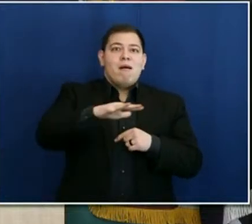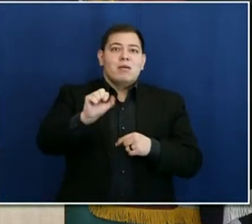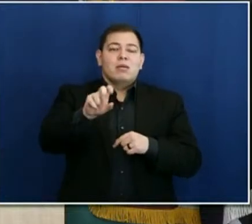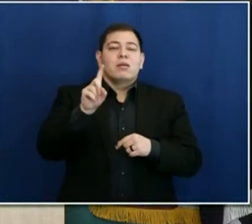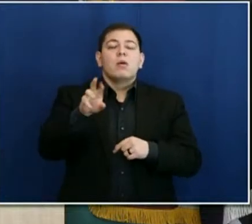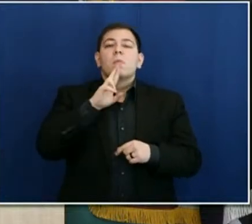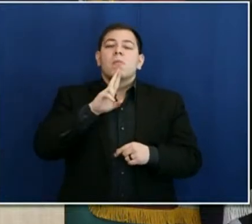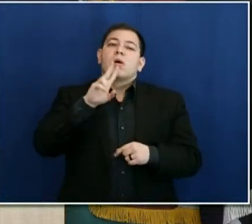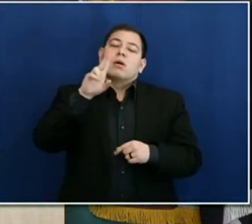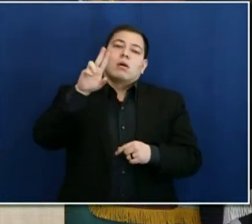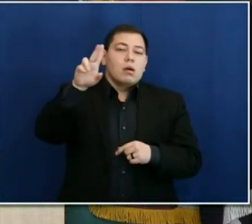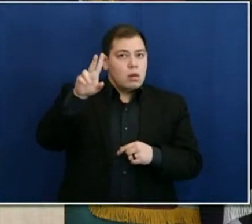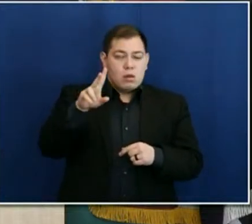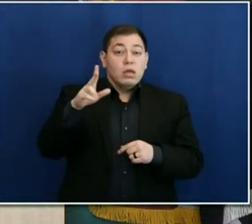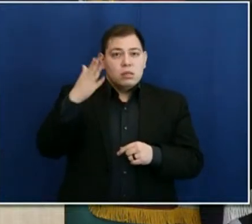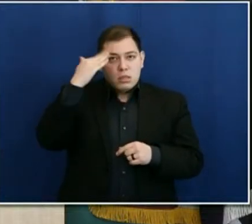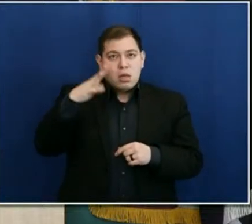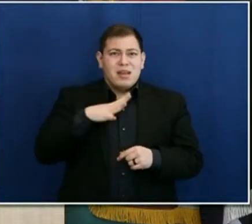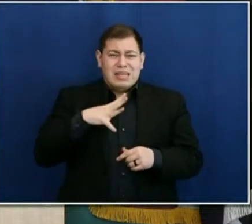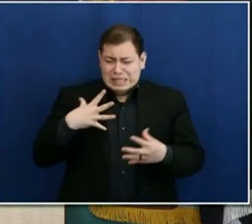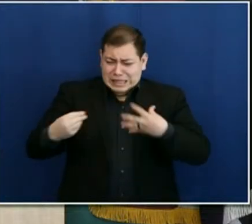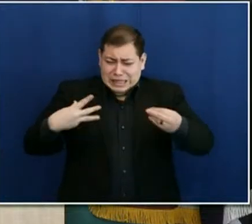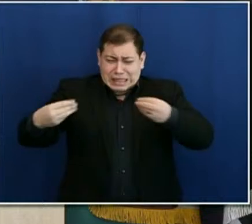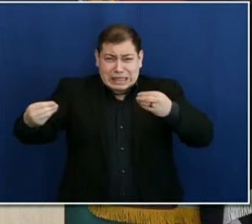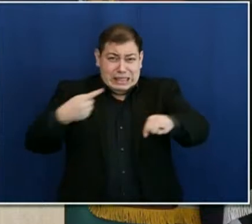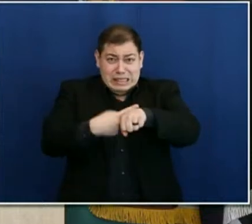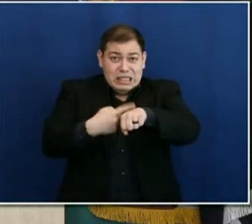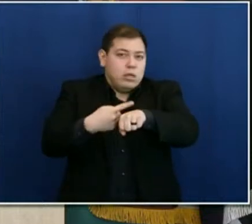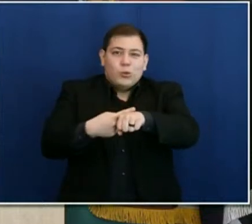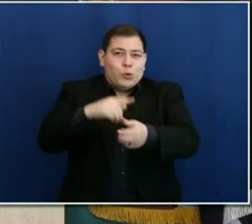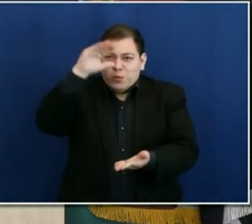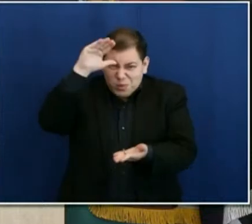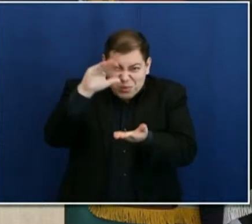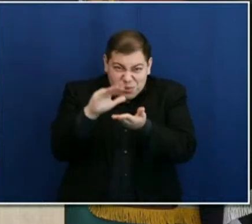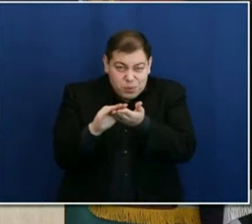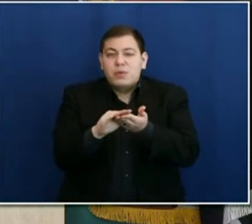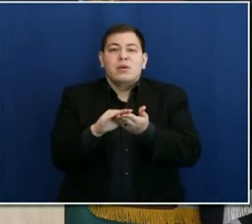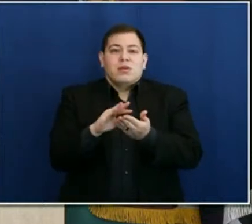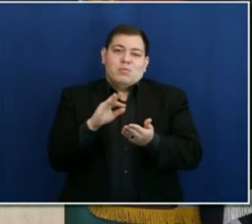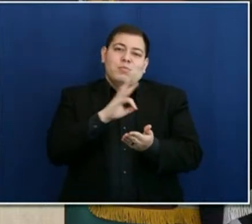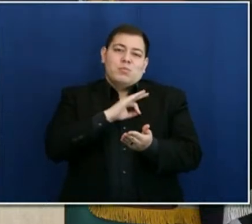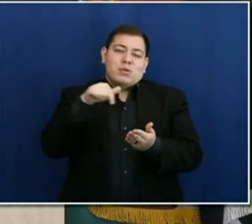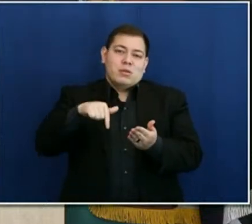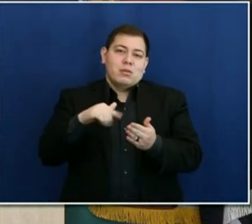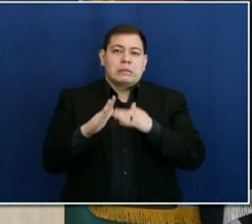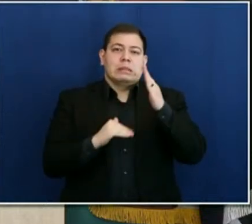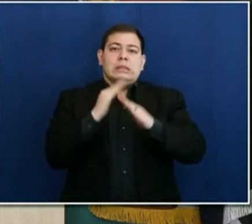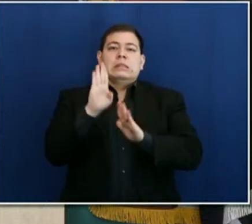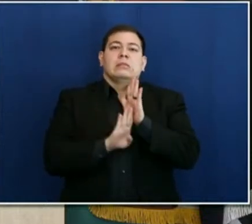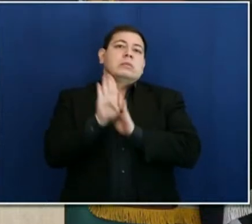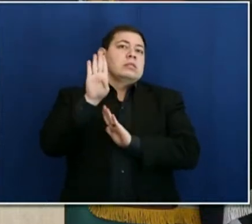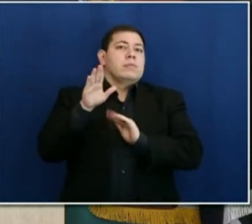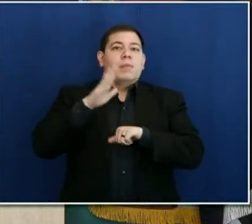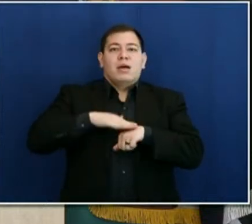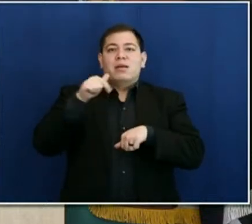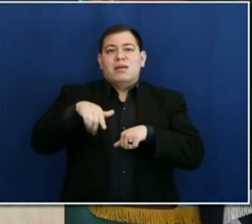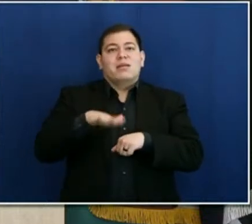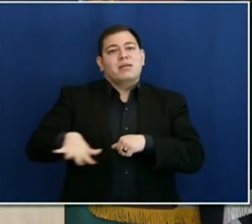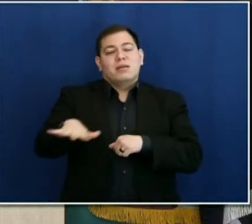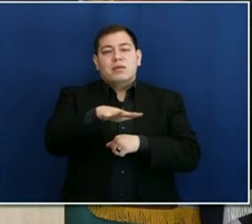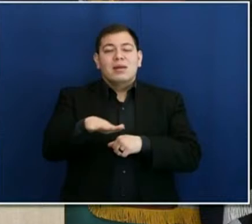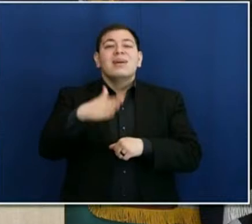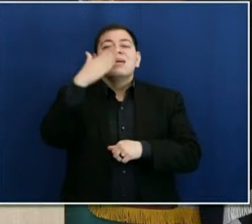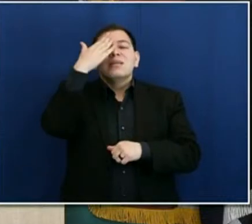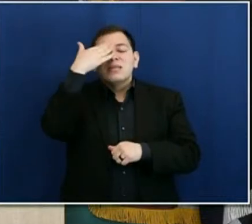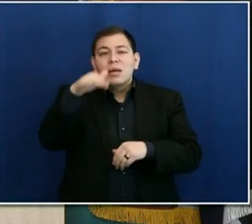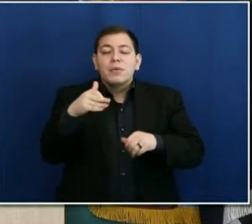virus y así reducir el número de casos y contagios en nuestras comunidades. Quiero enfatizar, como lo que se acaba de comentar, que tenemos un